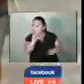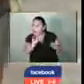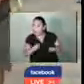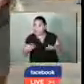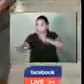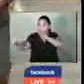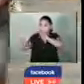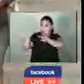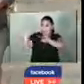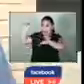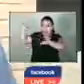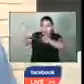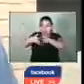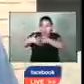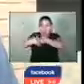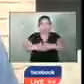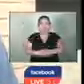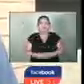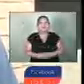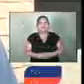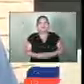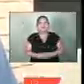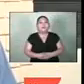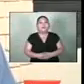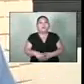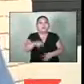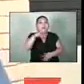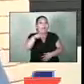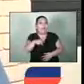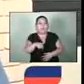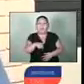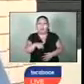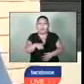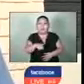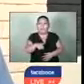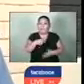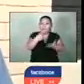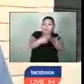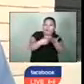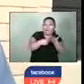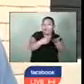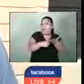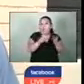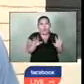país esas acciones? En El Salvador eso todavía no se está discutiendo.